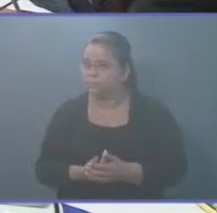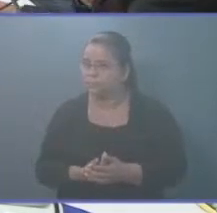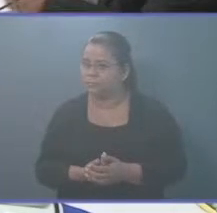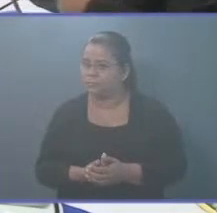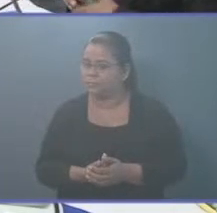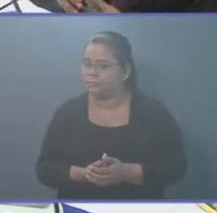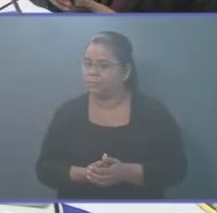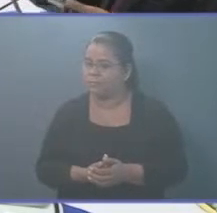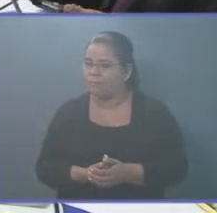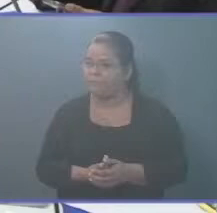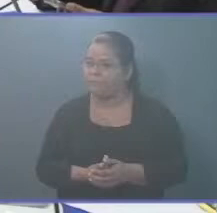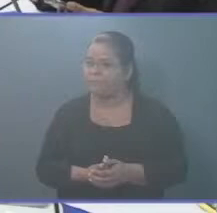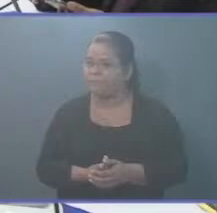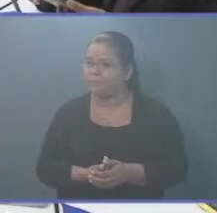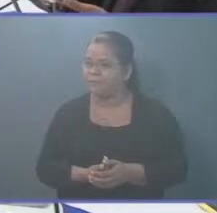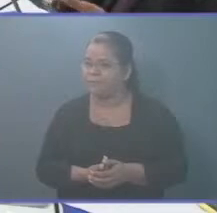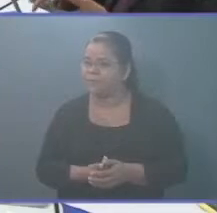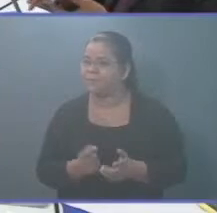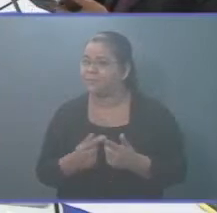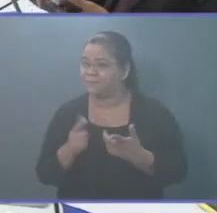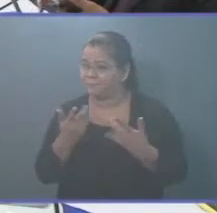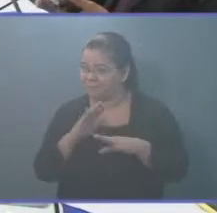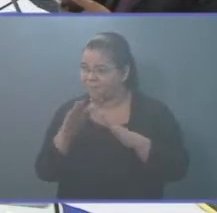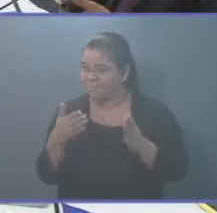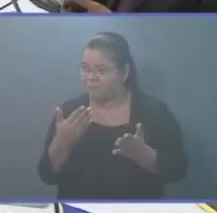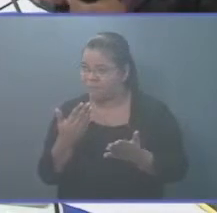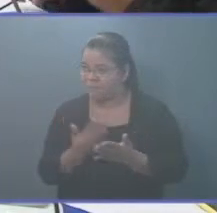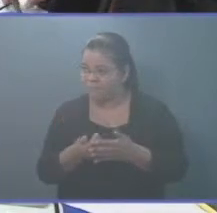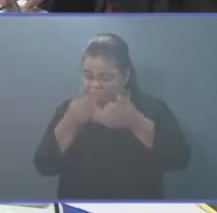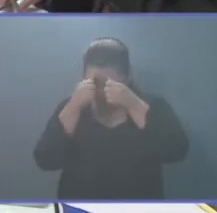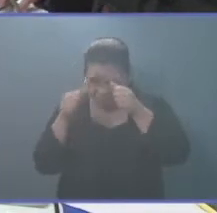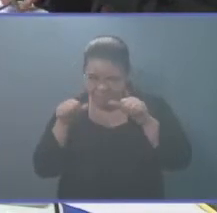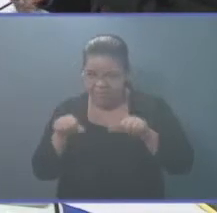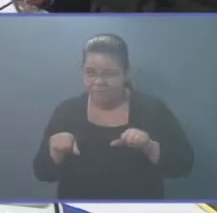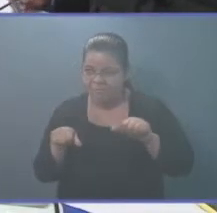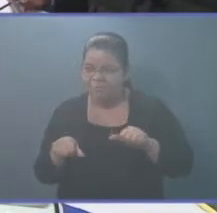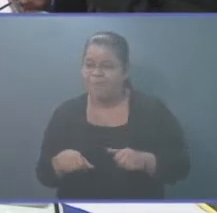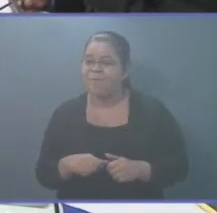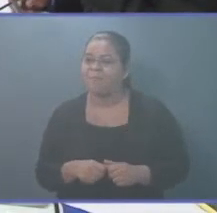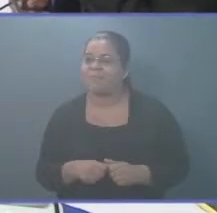en flagrancia, ¿verdad? Podrá disponerse